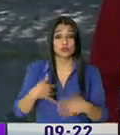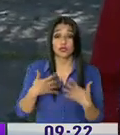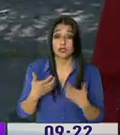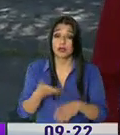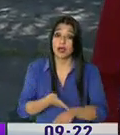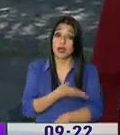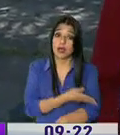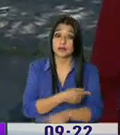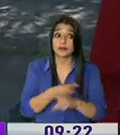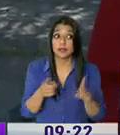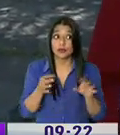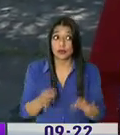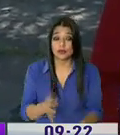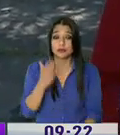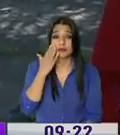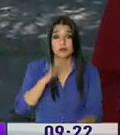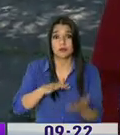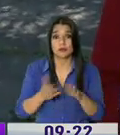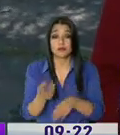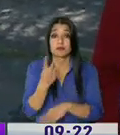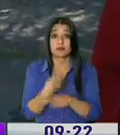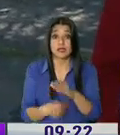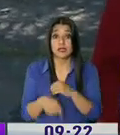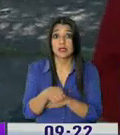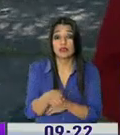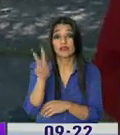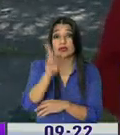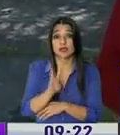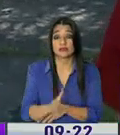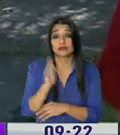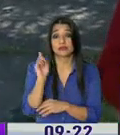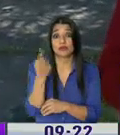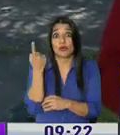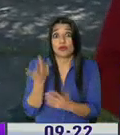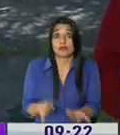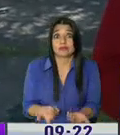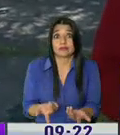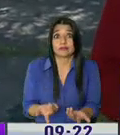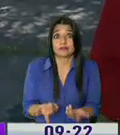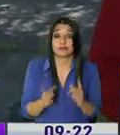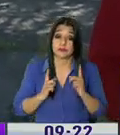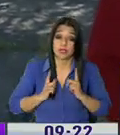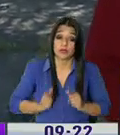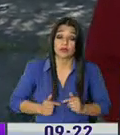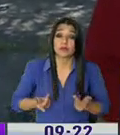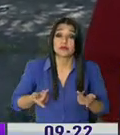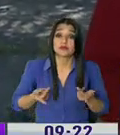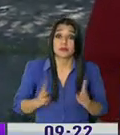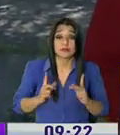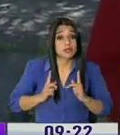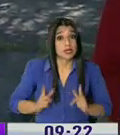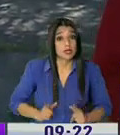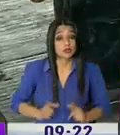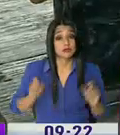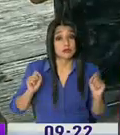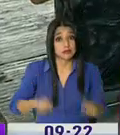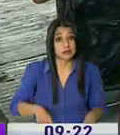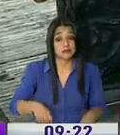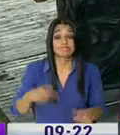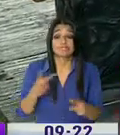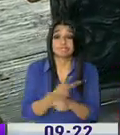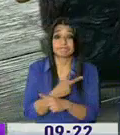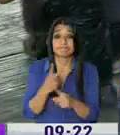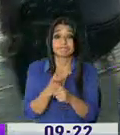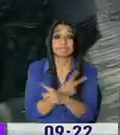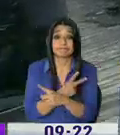mi mamá murió. Tengo a mi hijo en Venezuela solo y... obviamente por salud también, porque la salud preocupa. Son